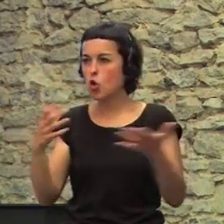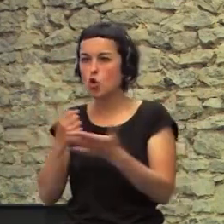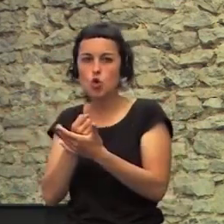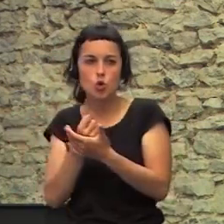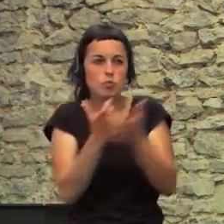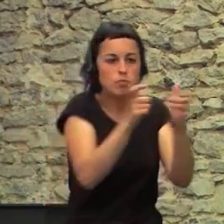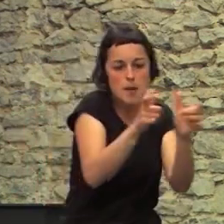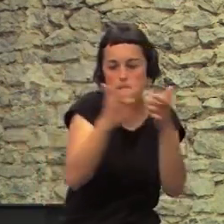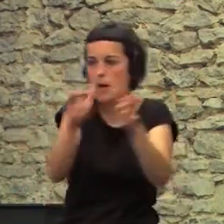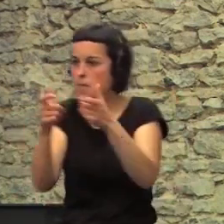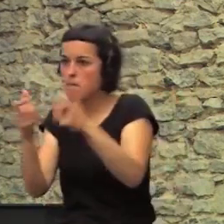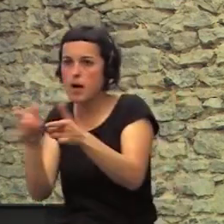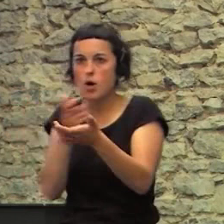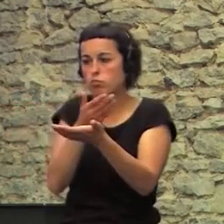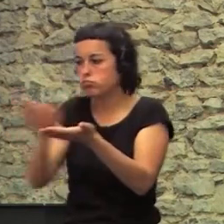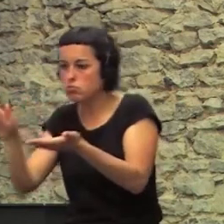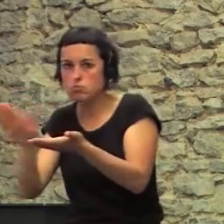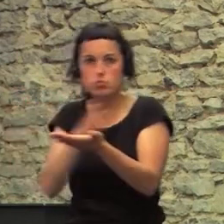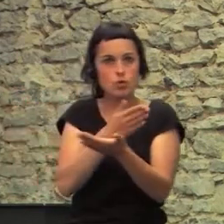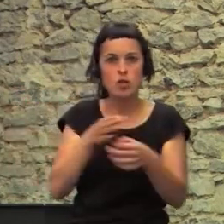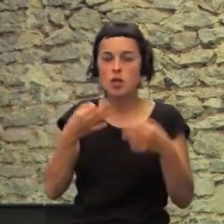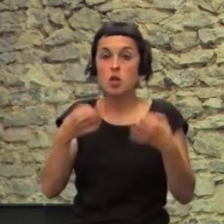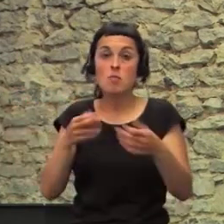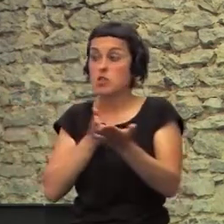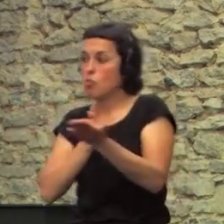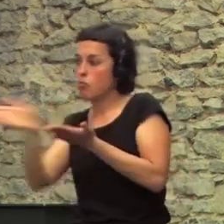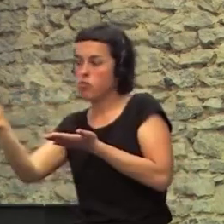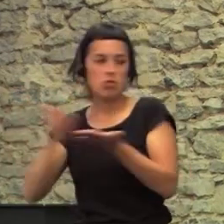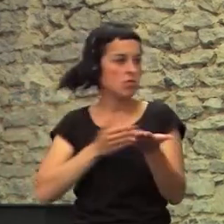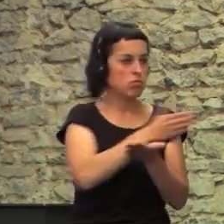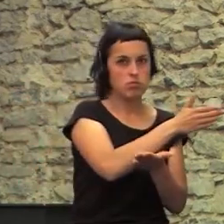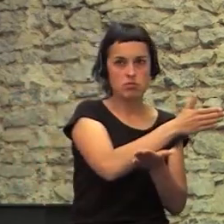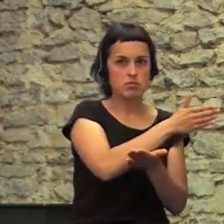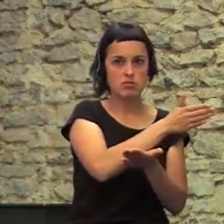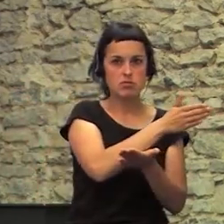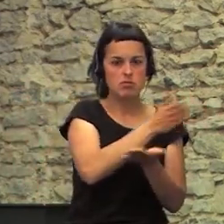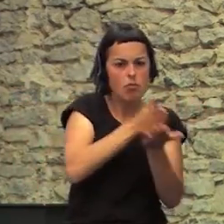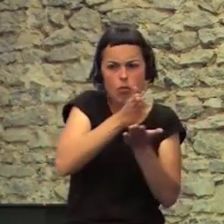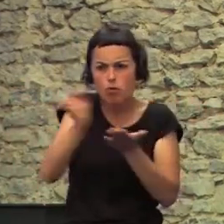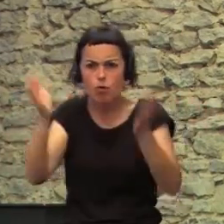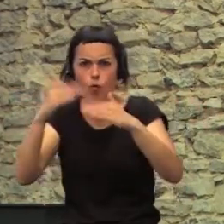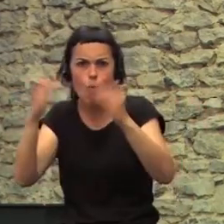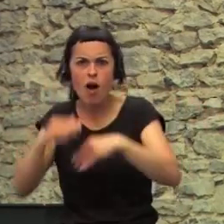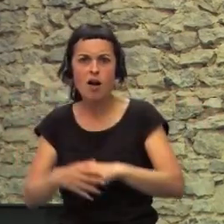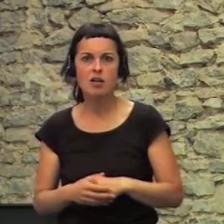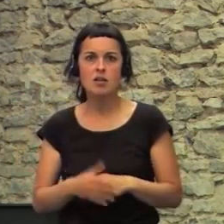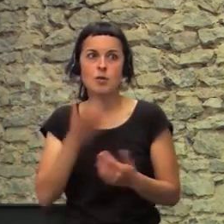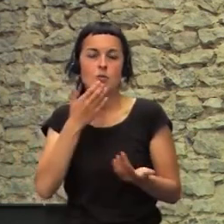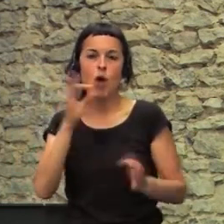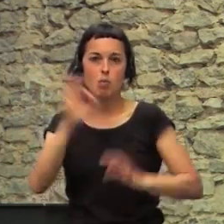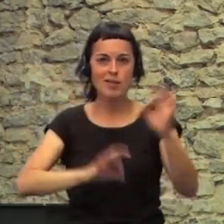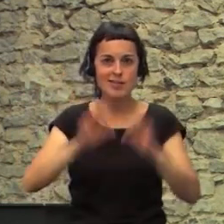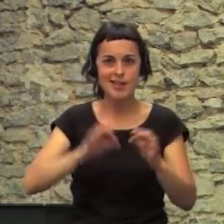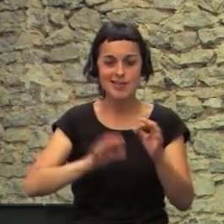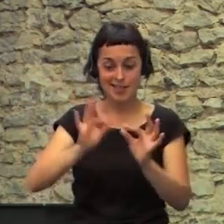tan separado todo el tiempo, ¿no? En extremos, además, opuestos, complementarios, etcétera. Desde los percentiles, ¿no? Que hace